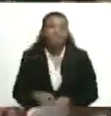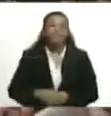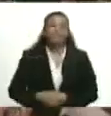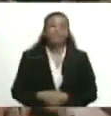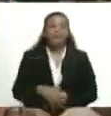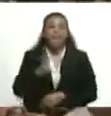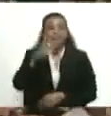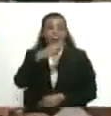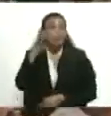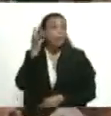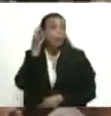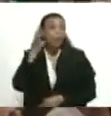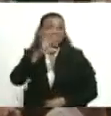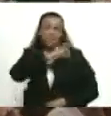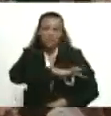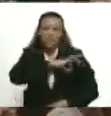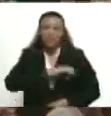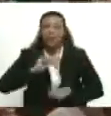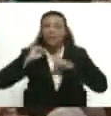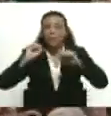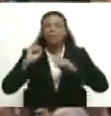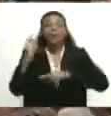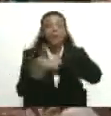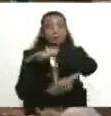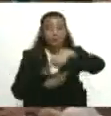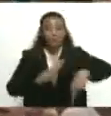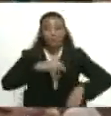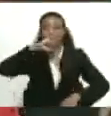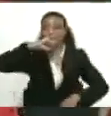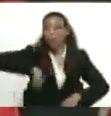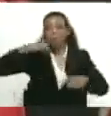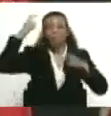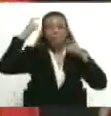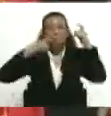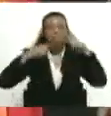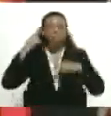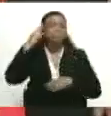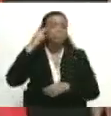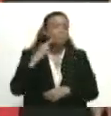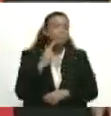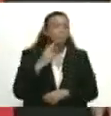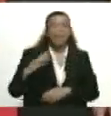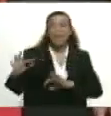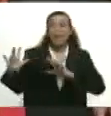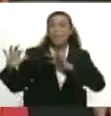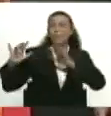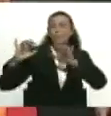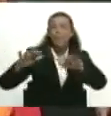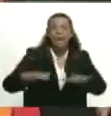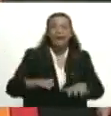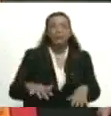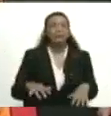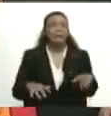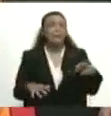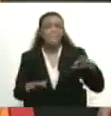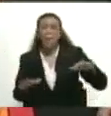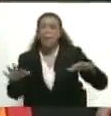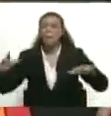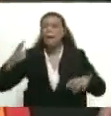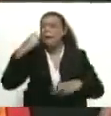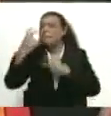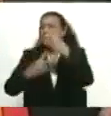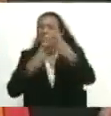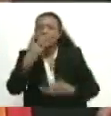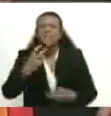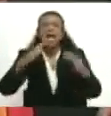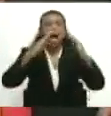mujer socialista, la mujer revolucionaria. Mira. Caminamos, qué hermosura de caminata, visitamos,